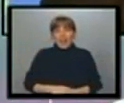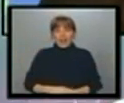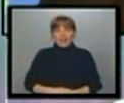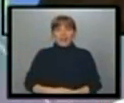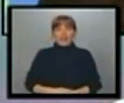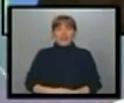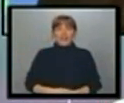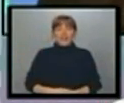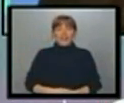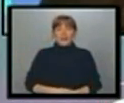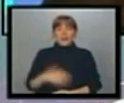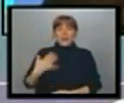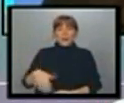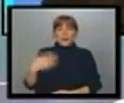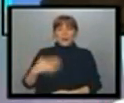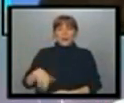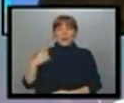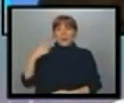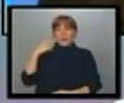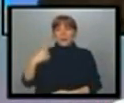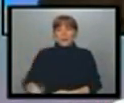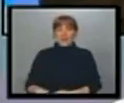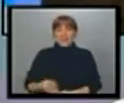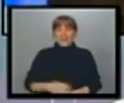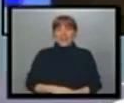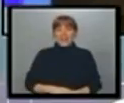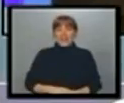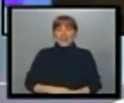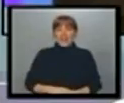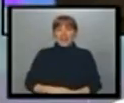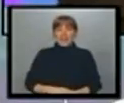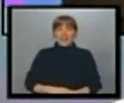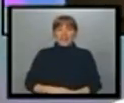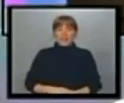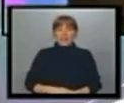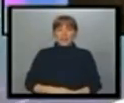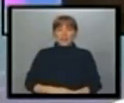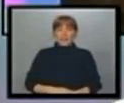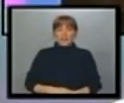se desesperaban por un autógrafo de esta cantante pop teen.